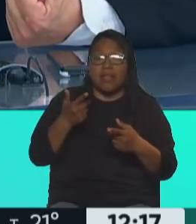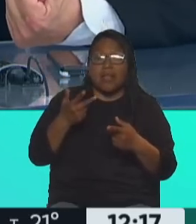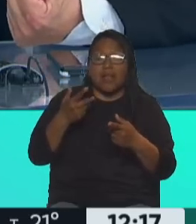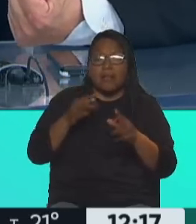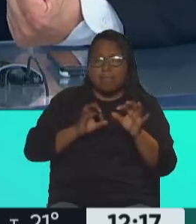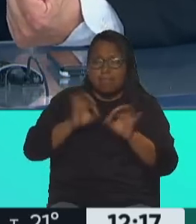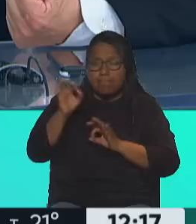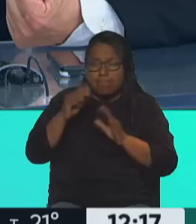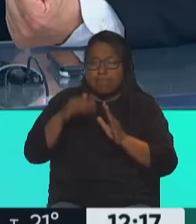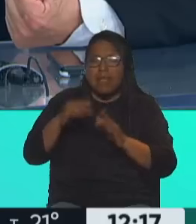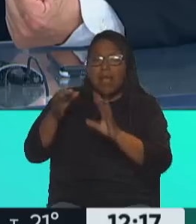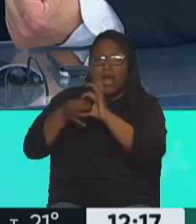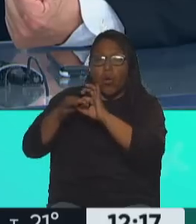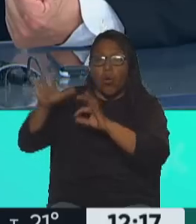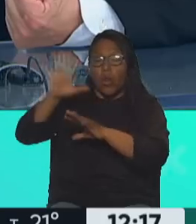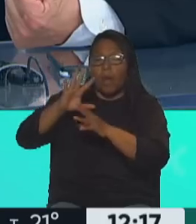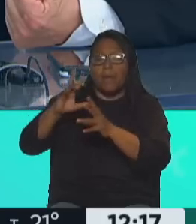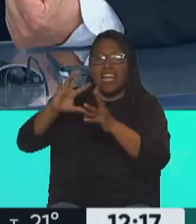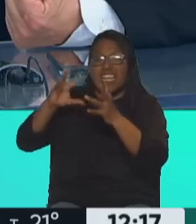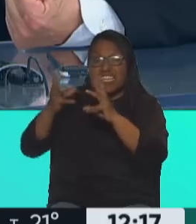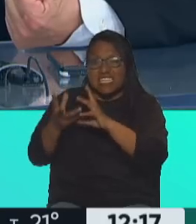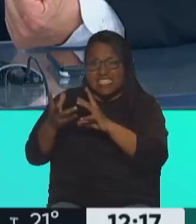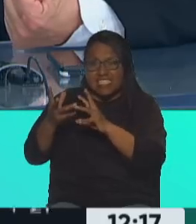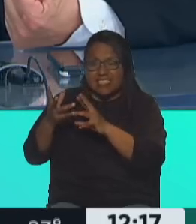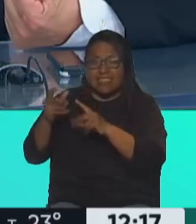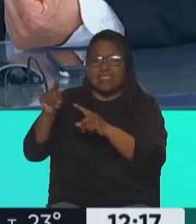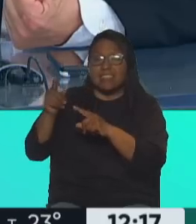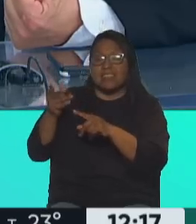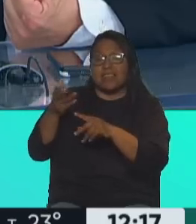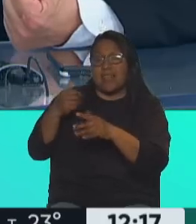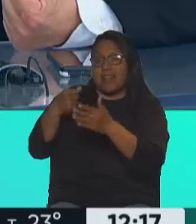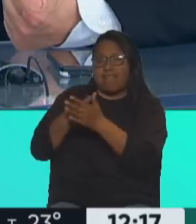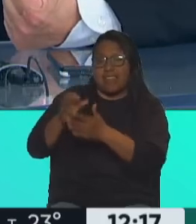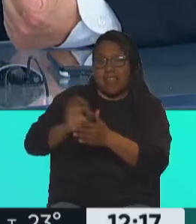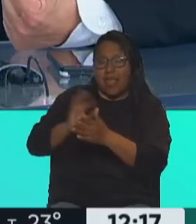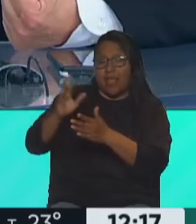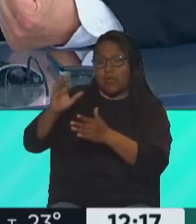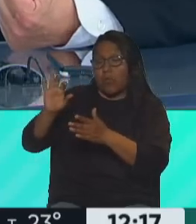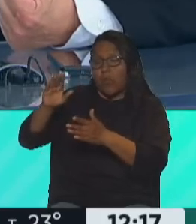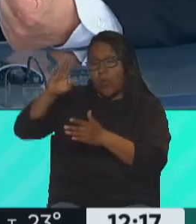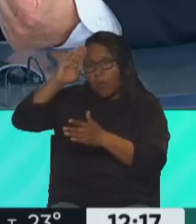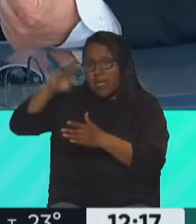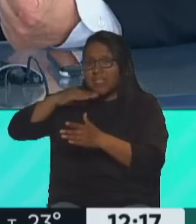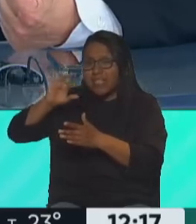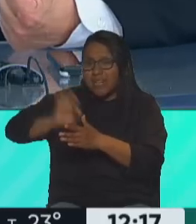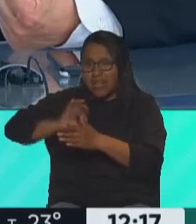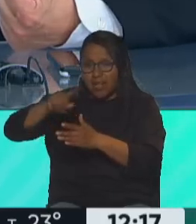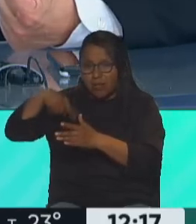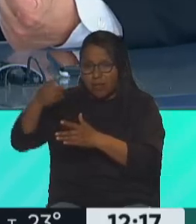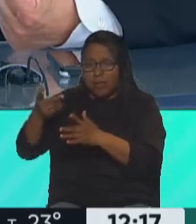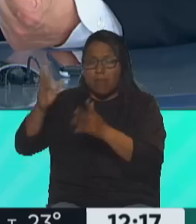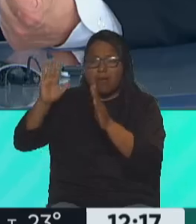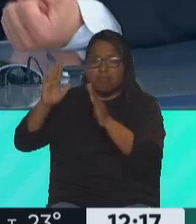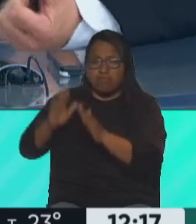de que Europa entra en crisis antes de fin de año. O si no es en fin de año, en los primeros meses del año próximo va a haber una crisis, una